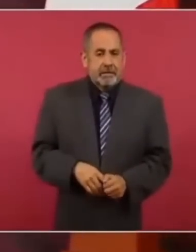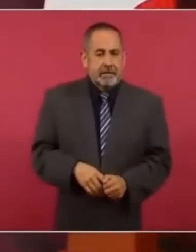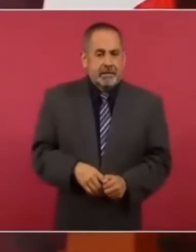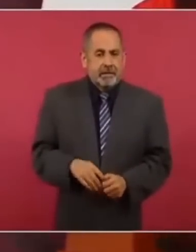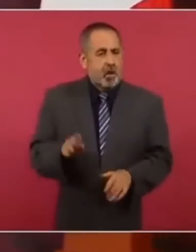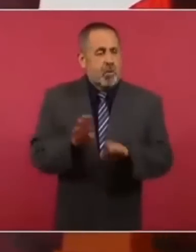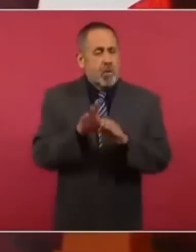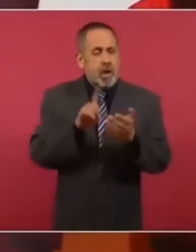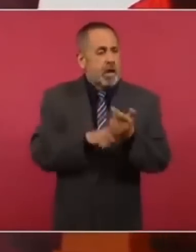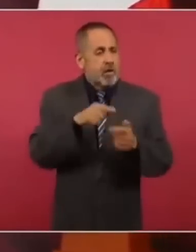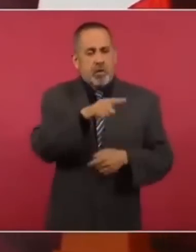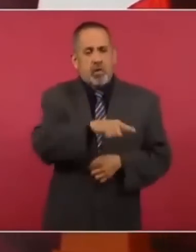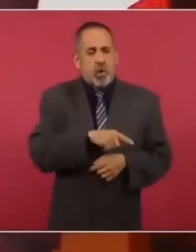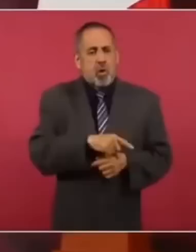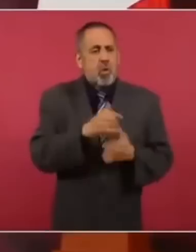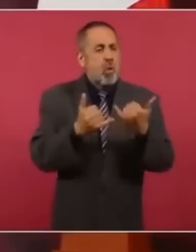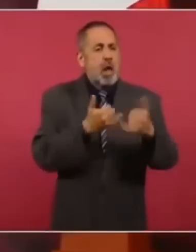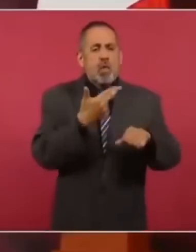pueda fumar marihuana,